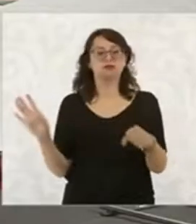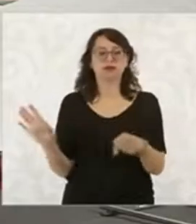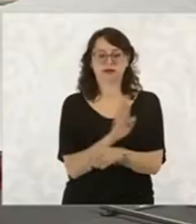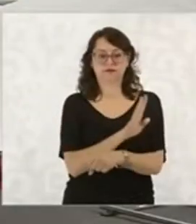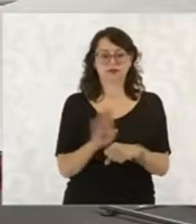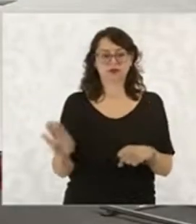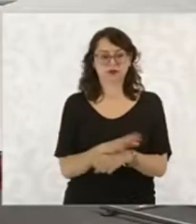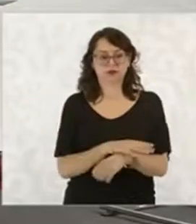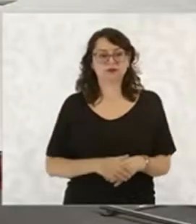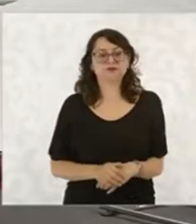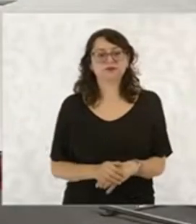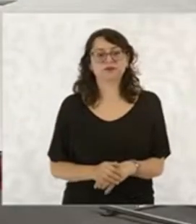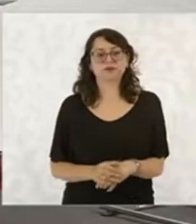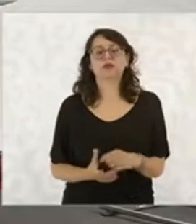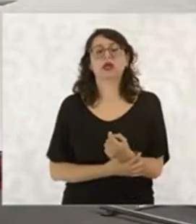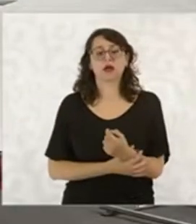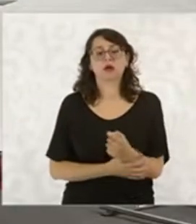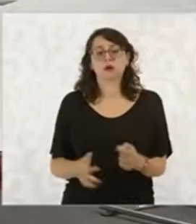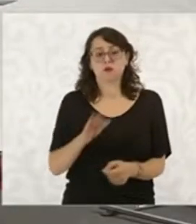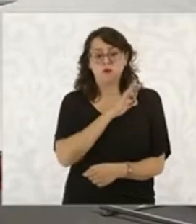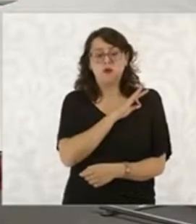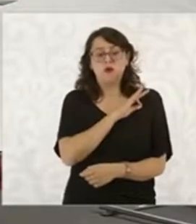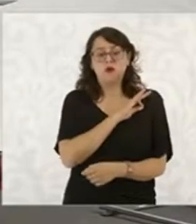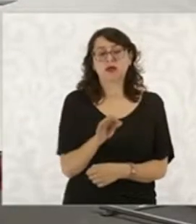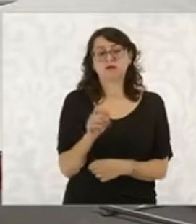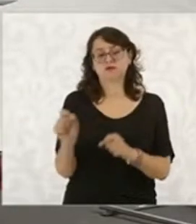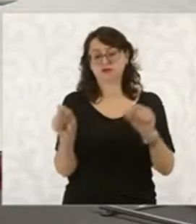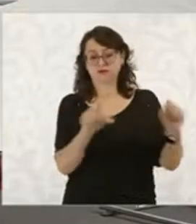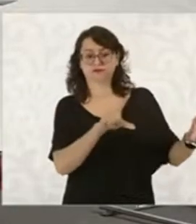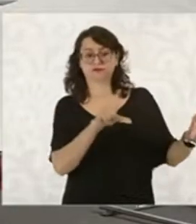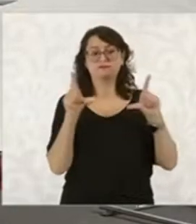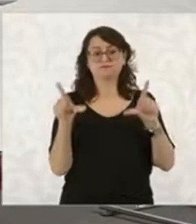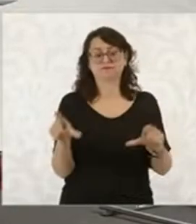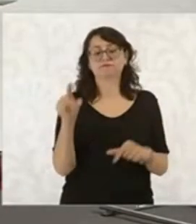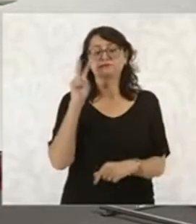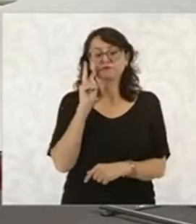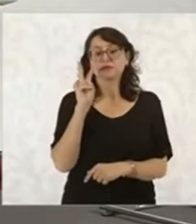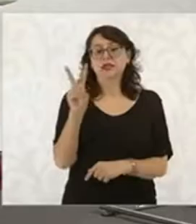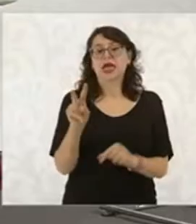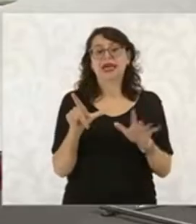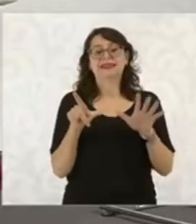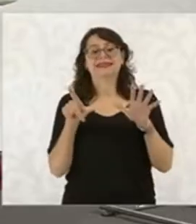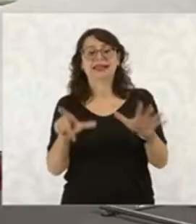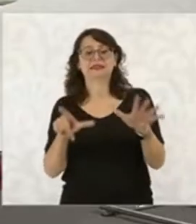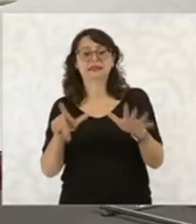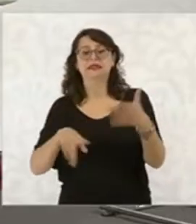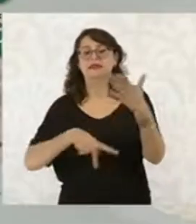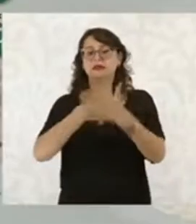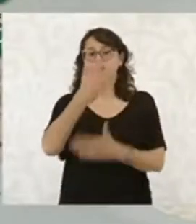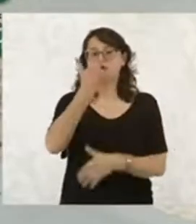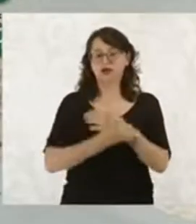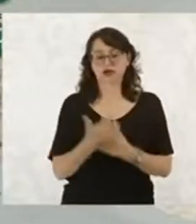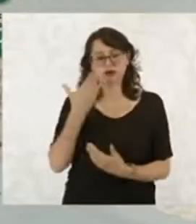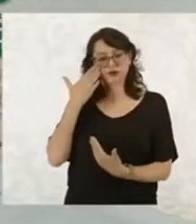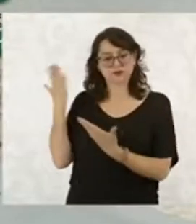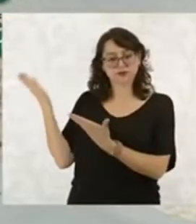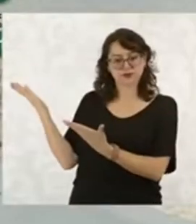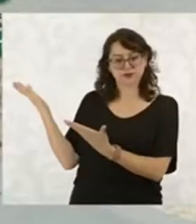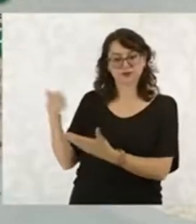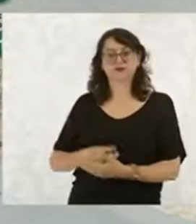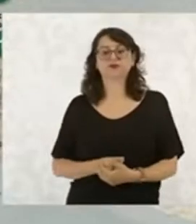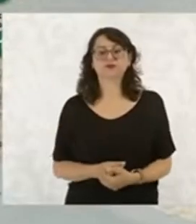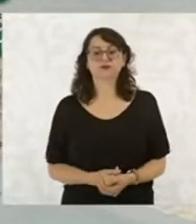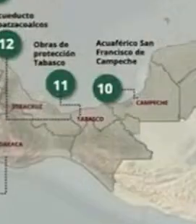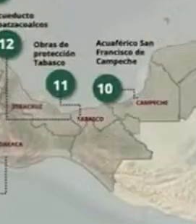favor. Bueno, como podemos ver, se trata de 17 proyectos estratégicos que